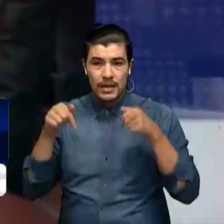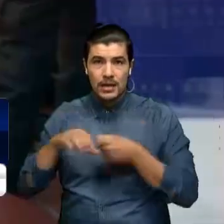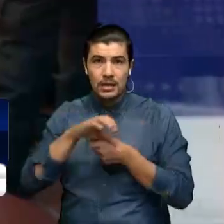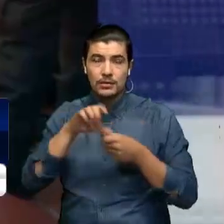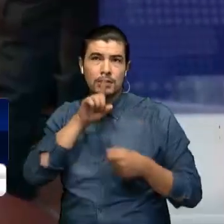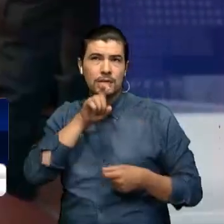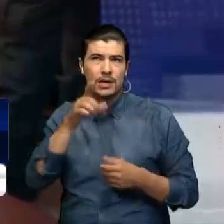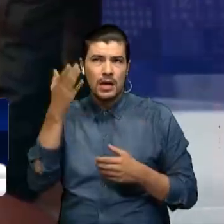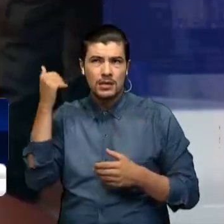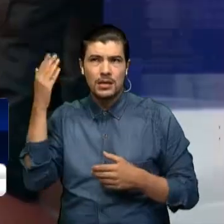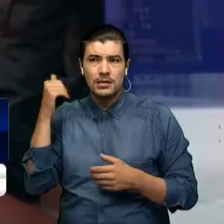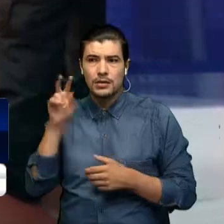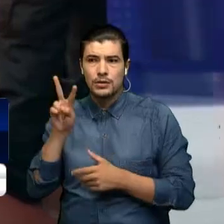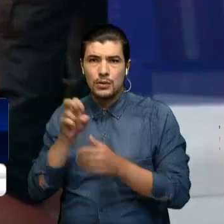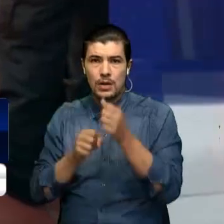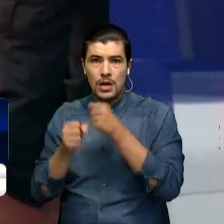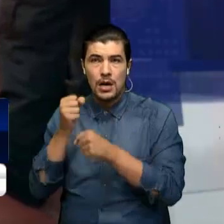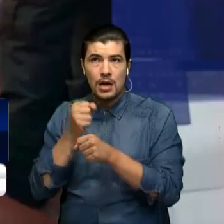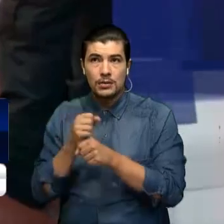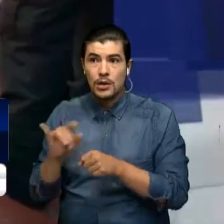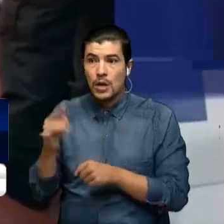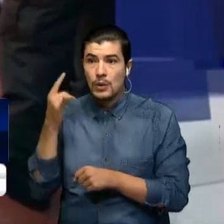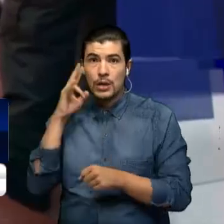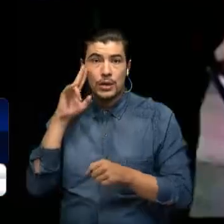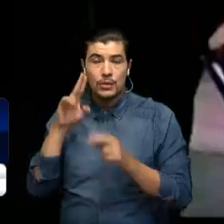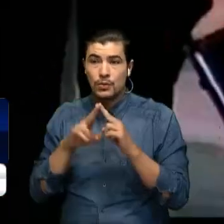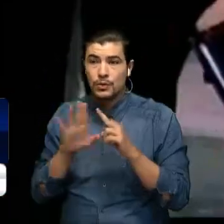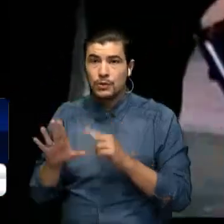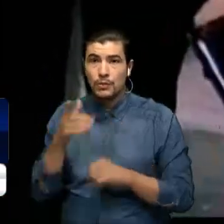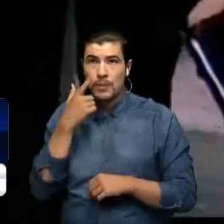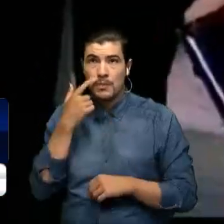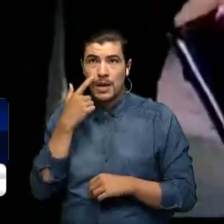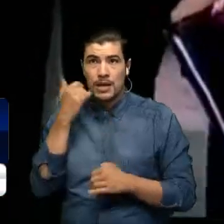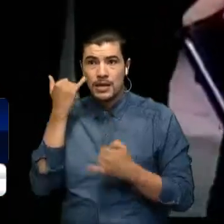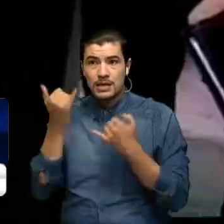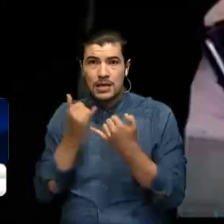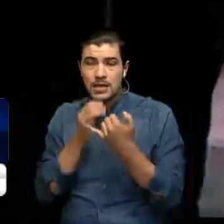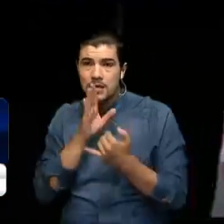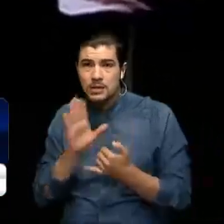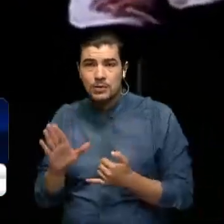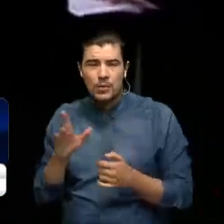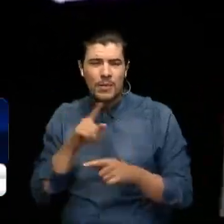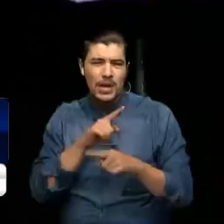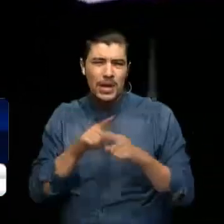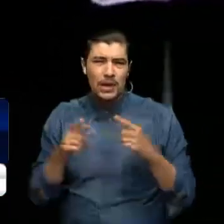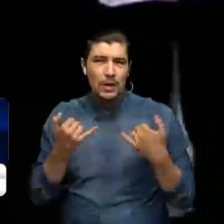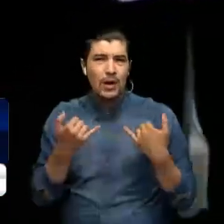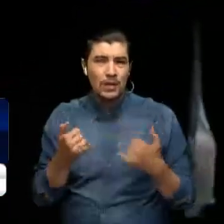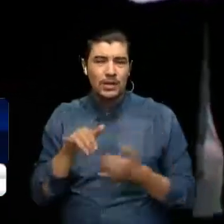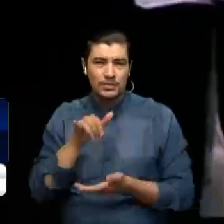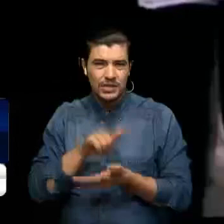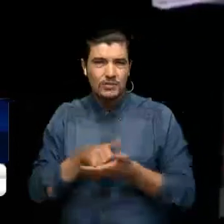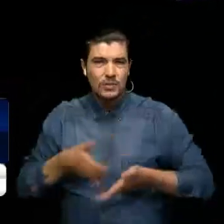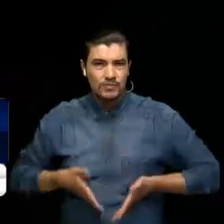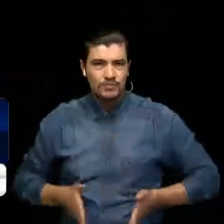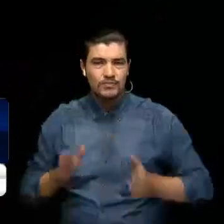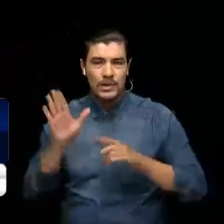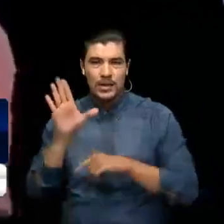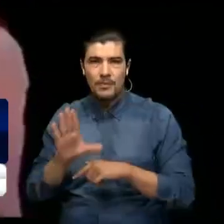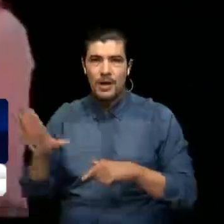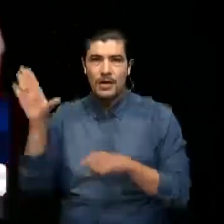aproximadamente dos años y aunque no se conoce la identidad del padre de los menores se presume que igualmente es originario del departamento